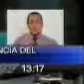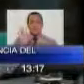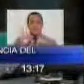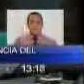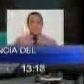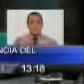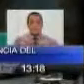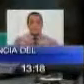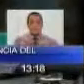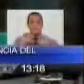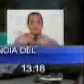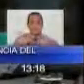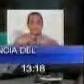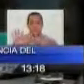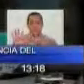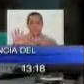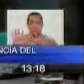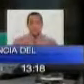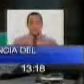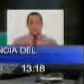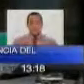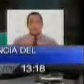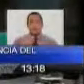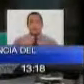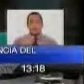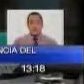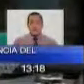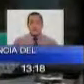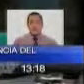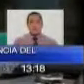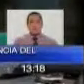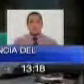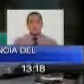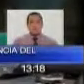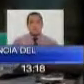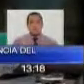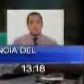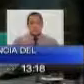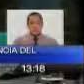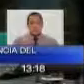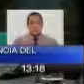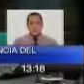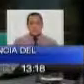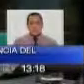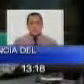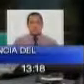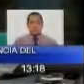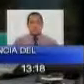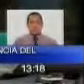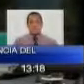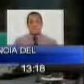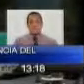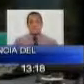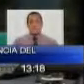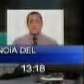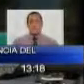legislativo 1068 determina que el ministro de Justicia, como presidente del